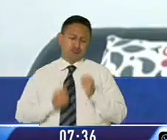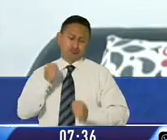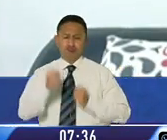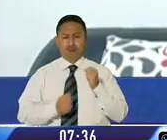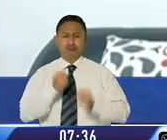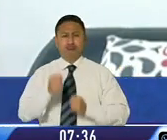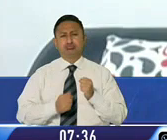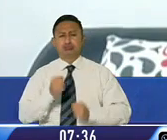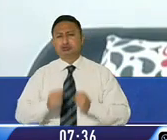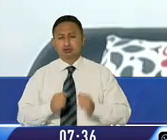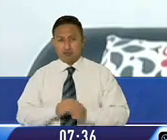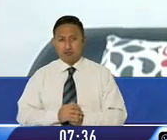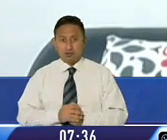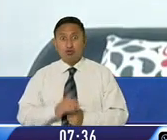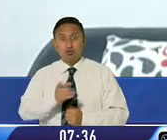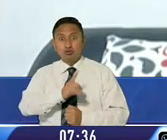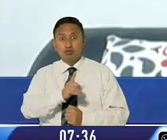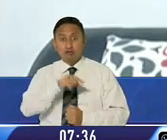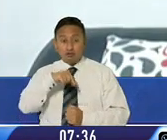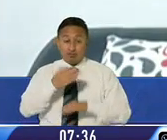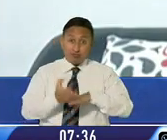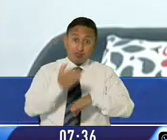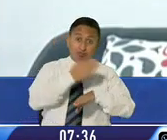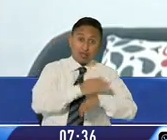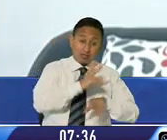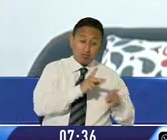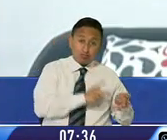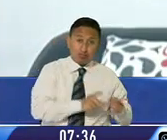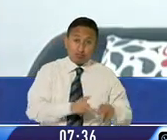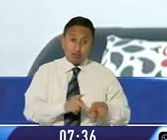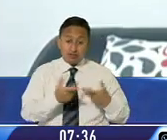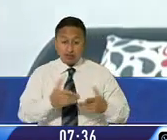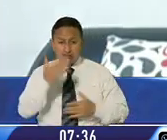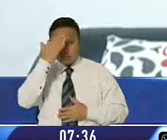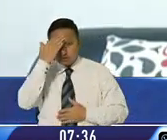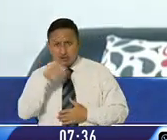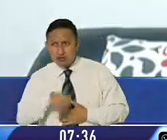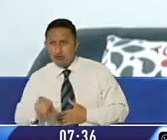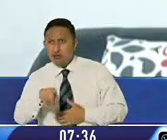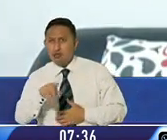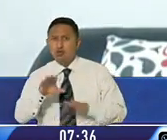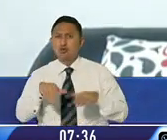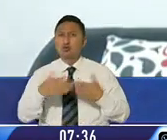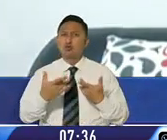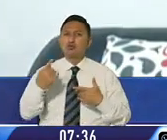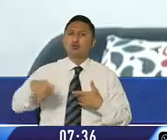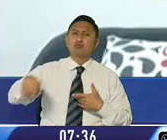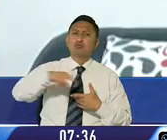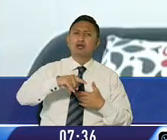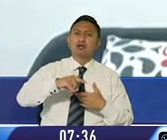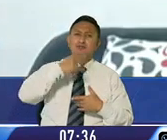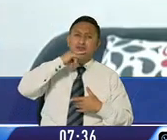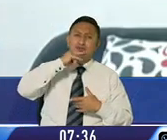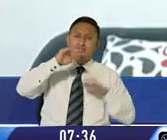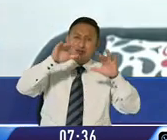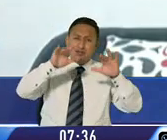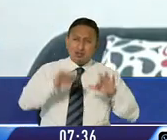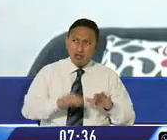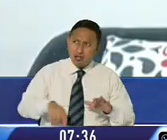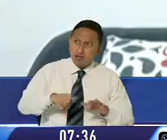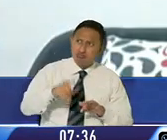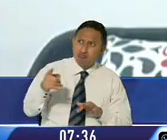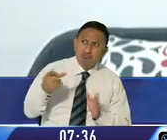llamamos. ¿En dónde que se saltó el tema este de preparación, de saber leer un poco el tema de la nieve, de saber